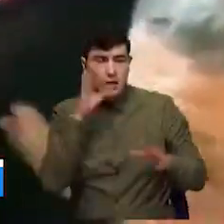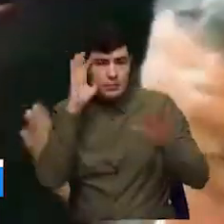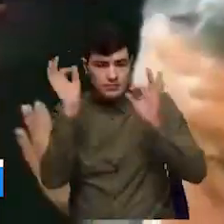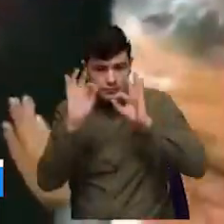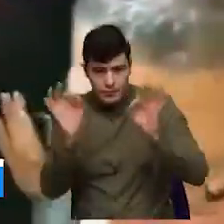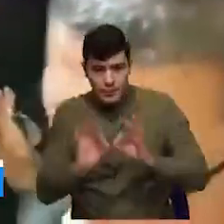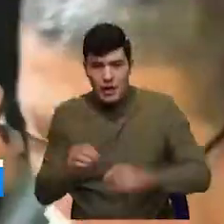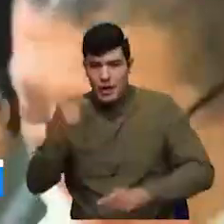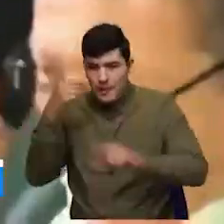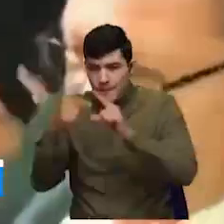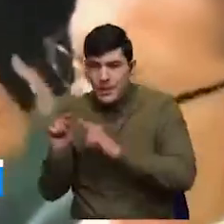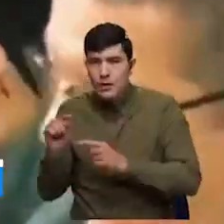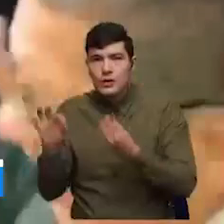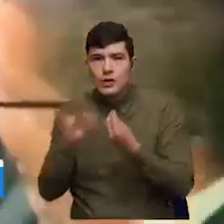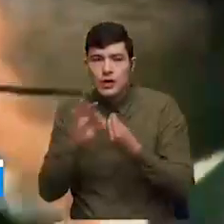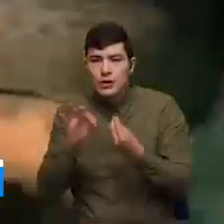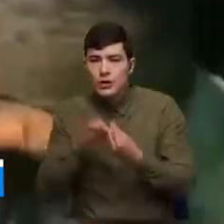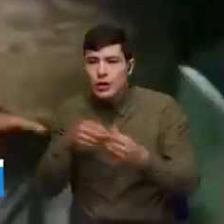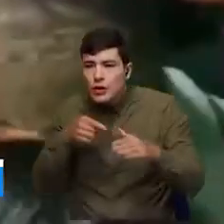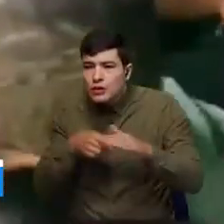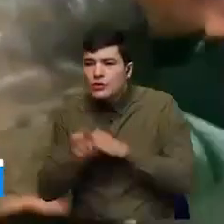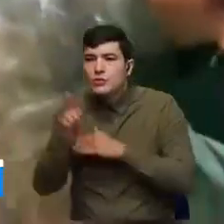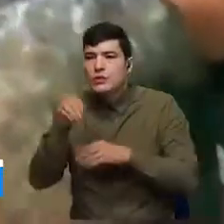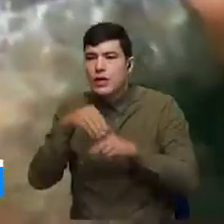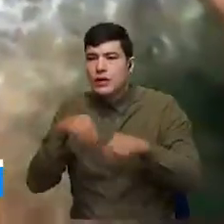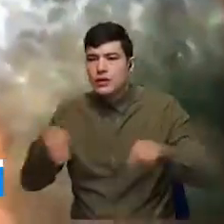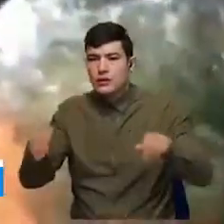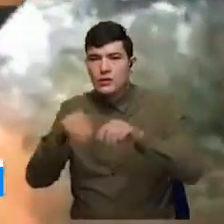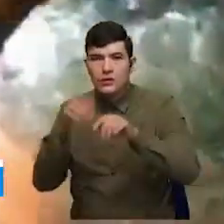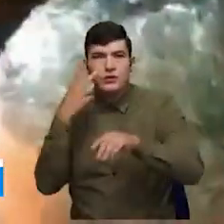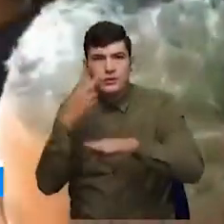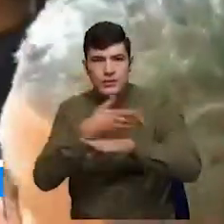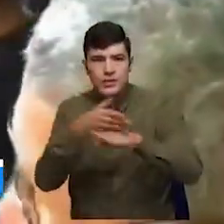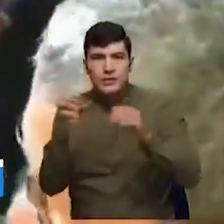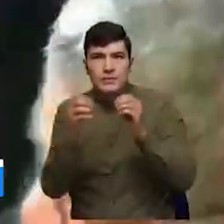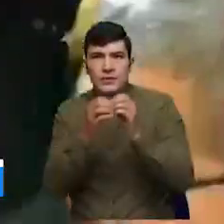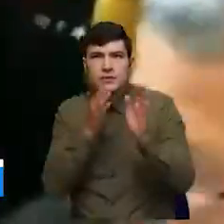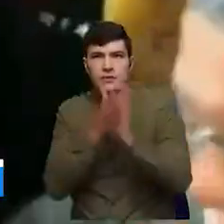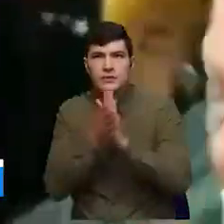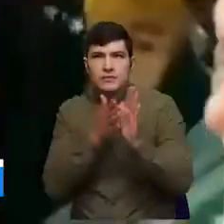coordinando el envío de cocaína a su territorio. Información de última hora en Oriente Noticias.